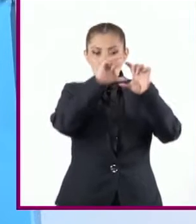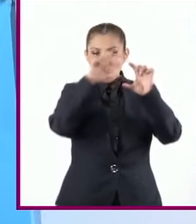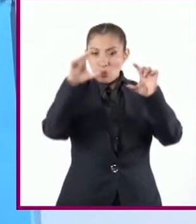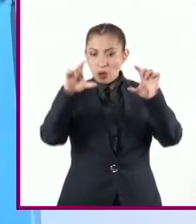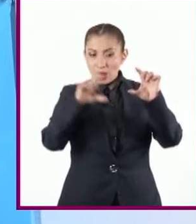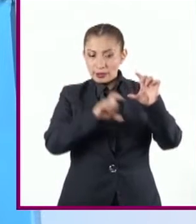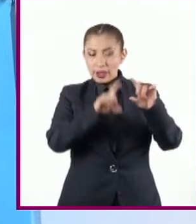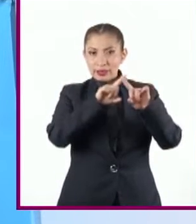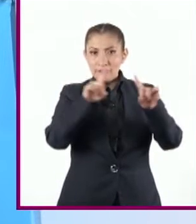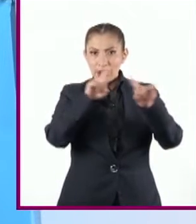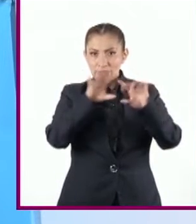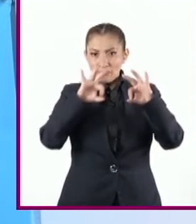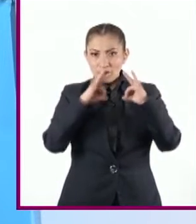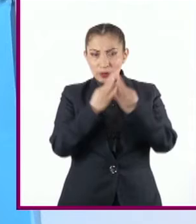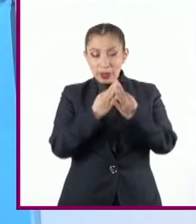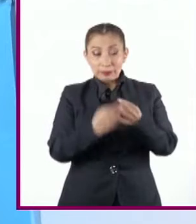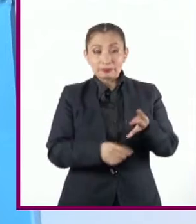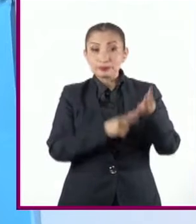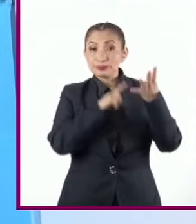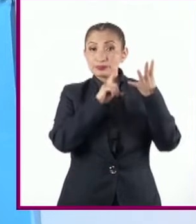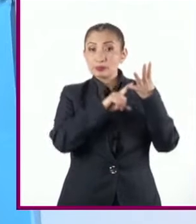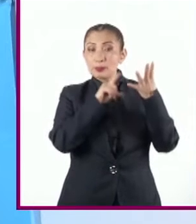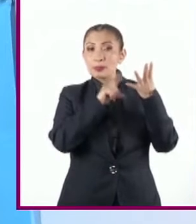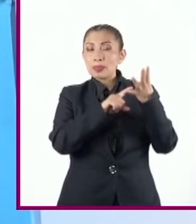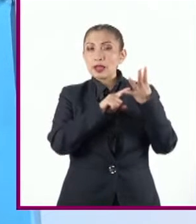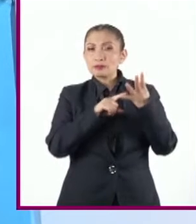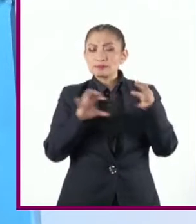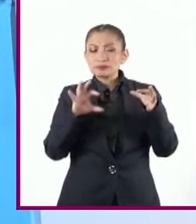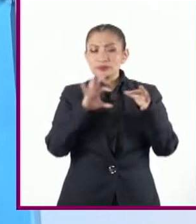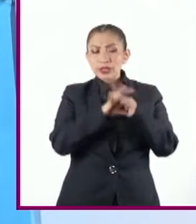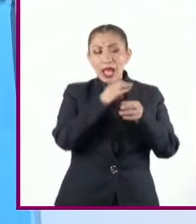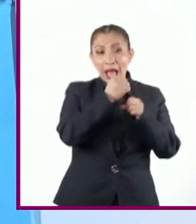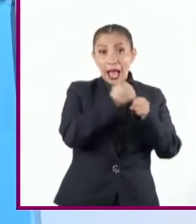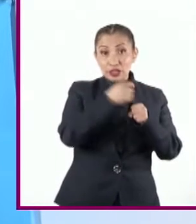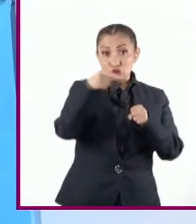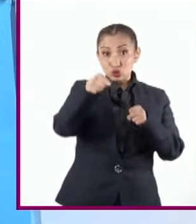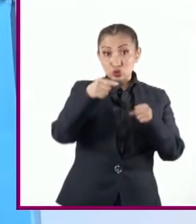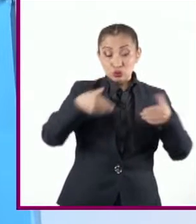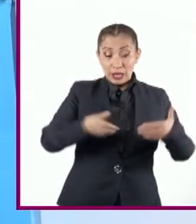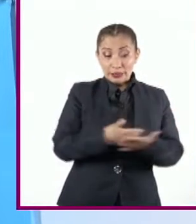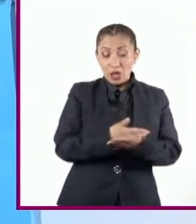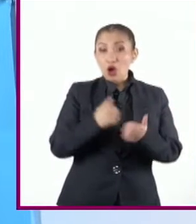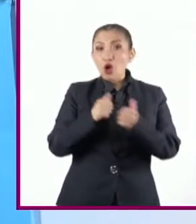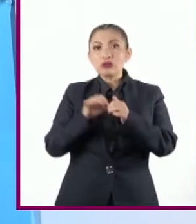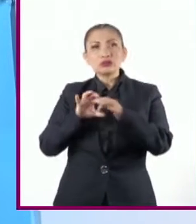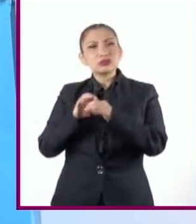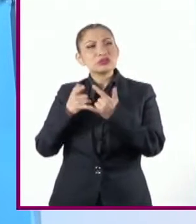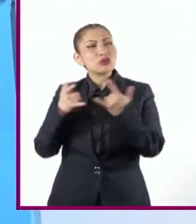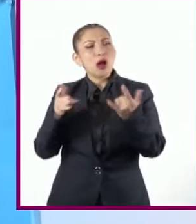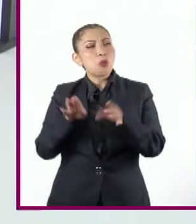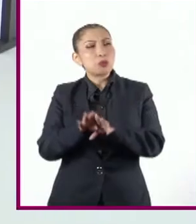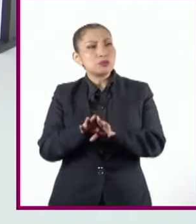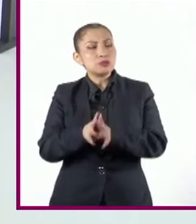sobre distintas versiones. Y 4. Relación de su año de nacimiento con la historia.